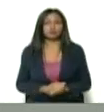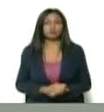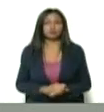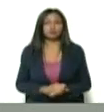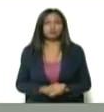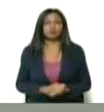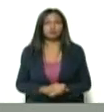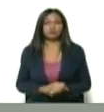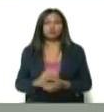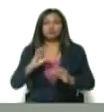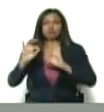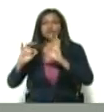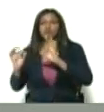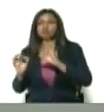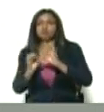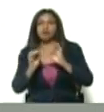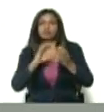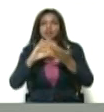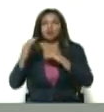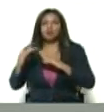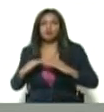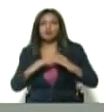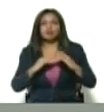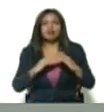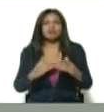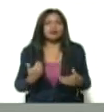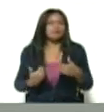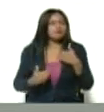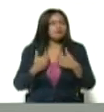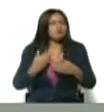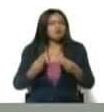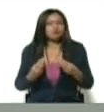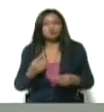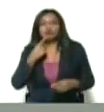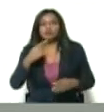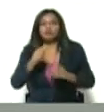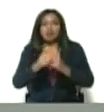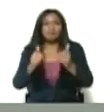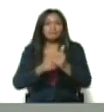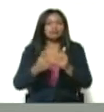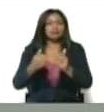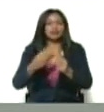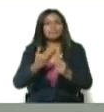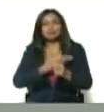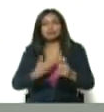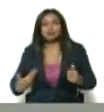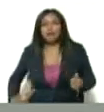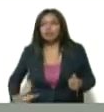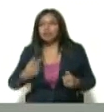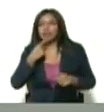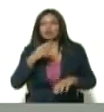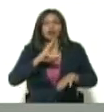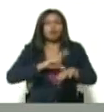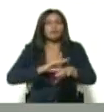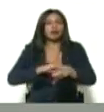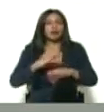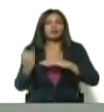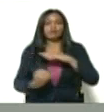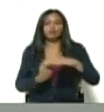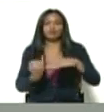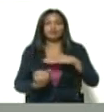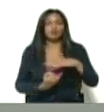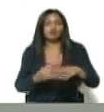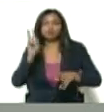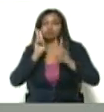la transmisión comunitaria. Yo le dije a la vicepresidenta, le dije a los médicos, a todo el Instituto de Higiene,